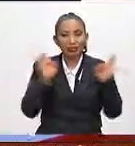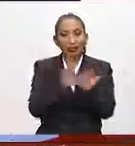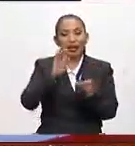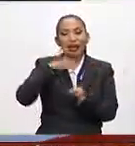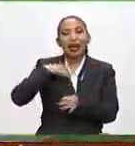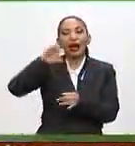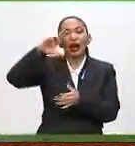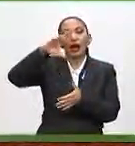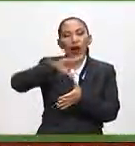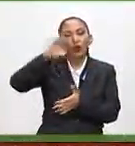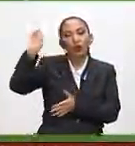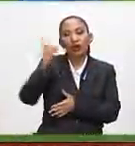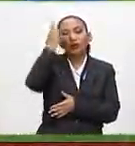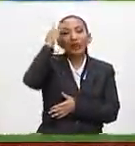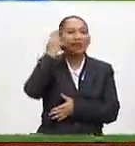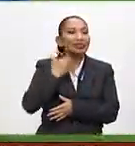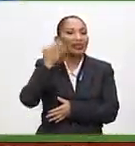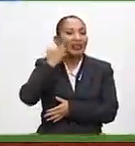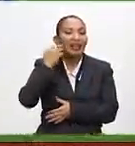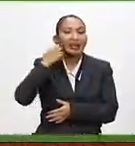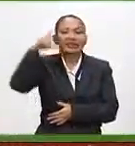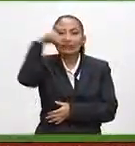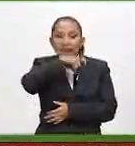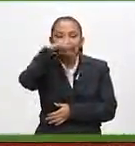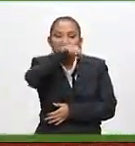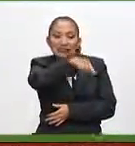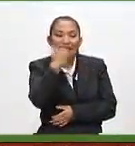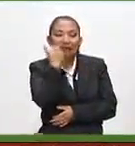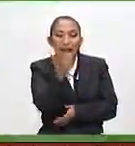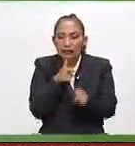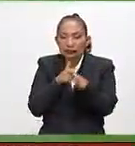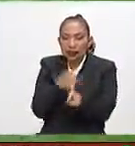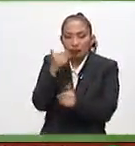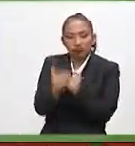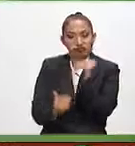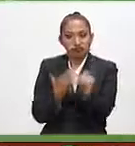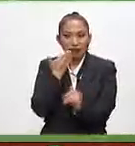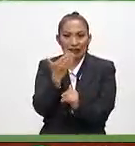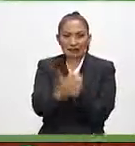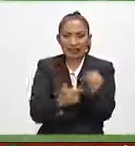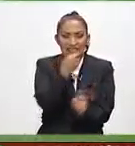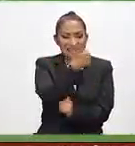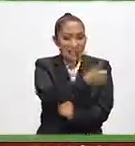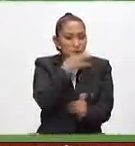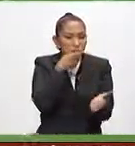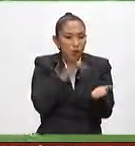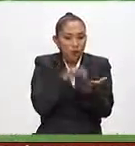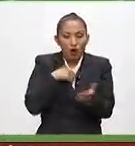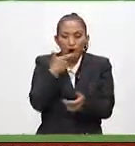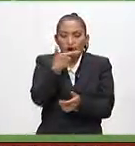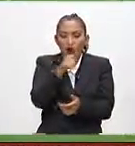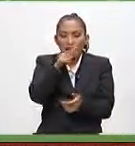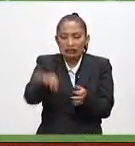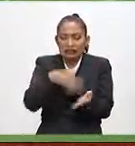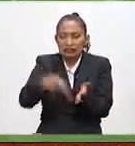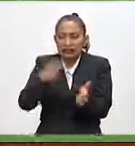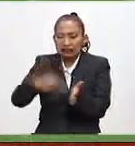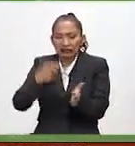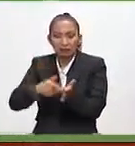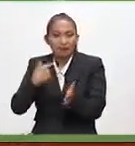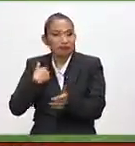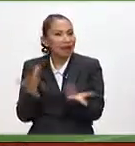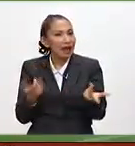América contra Tigres. Las Águilas, bueno, pues van a tratar de seguir con este buen paso. Llevan 6 puntos marcando goles, haciendo las cosas.